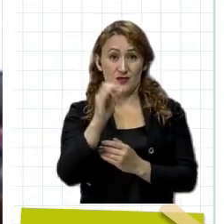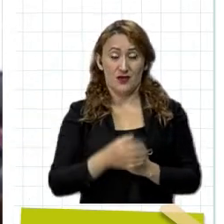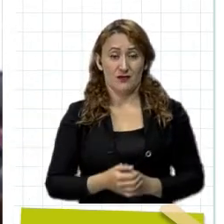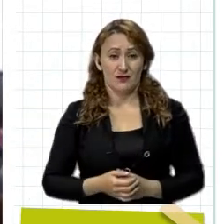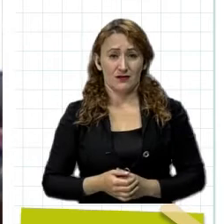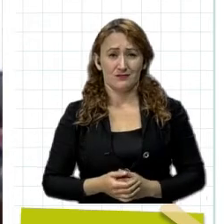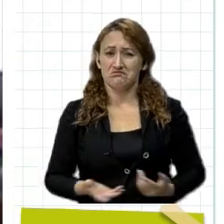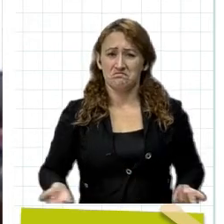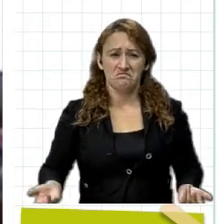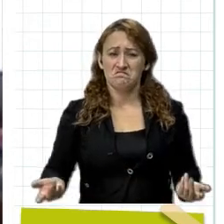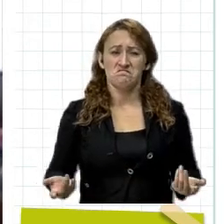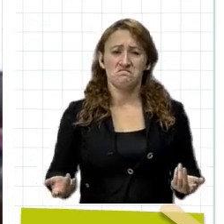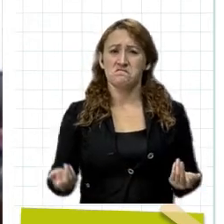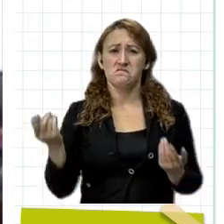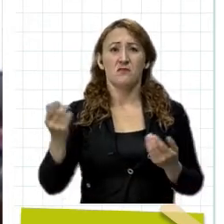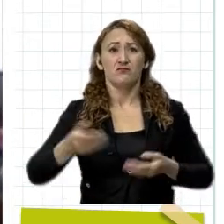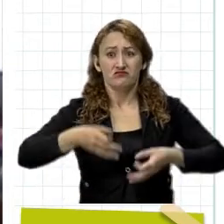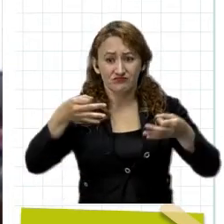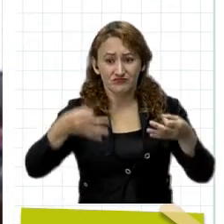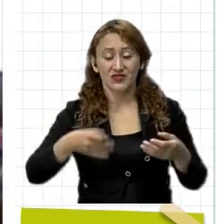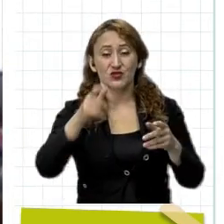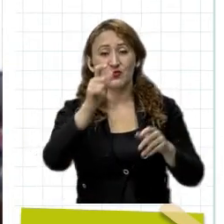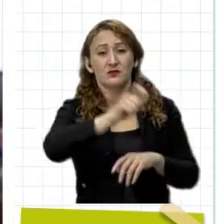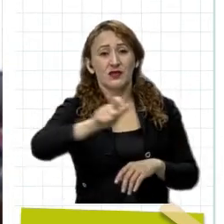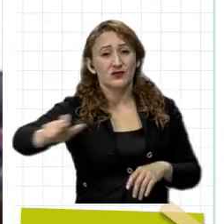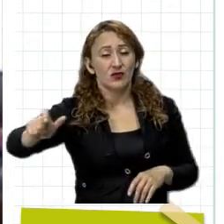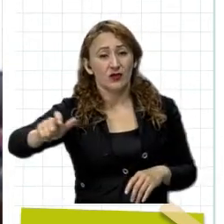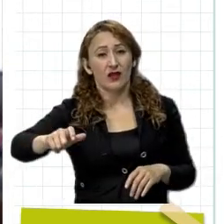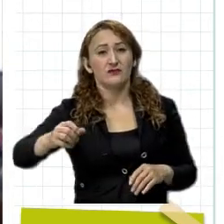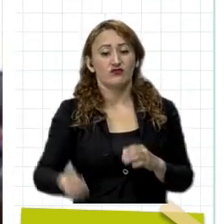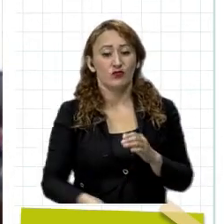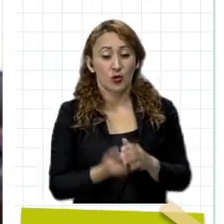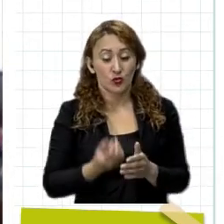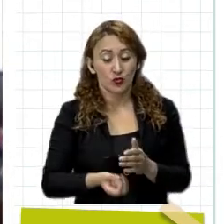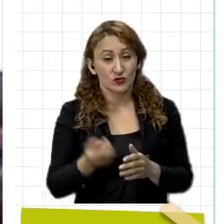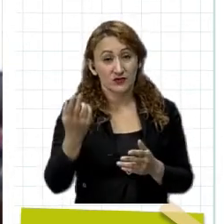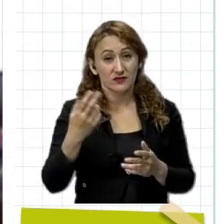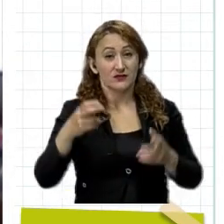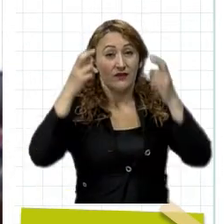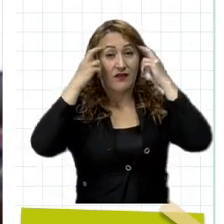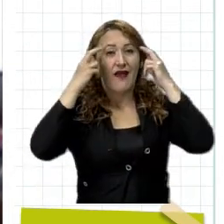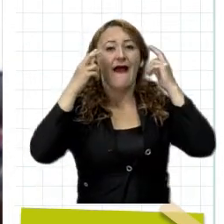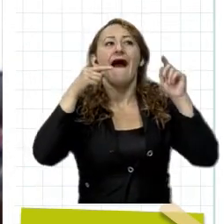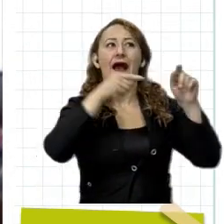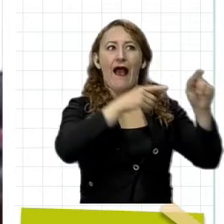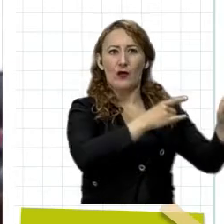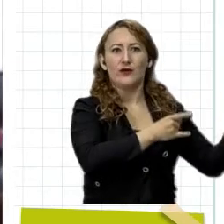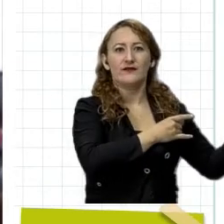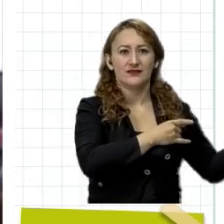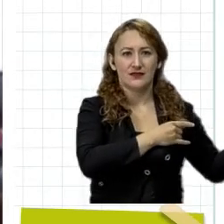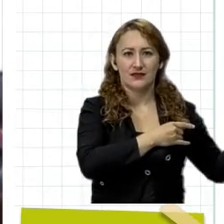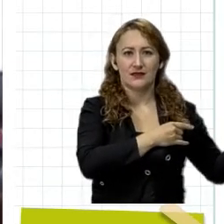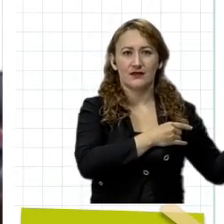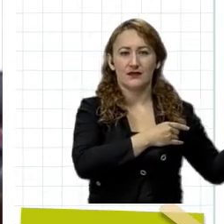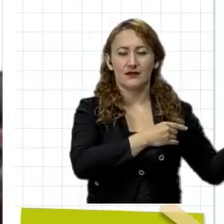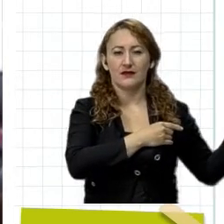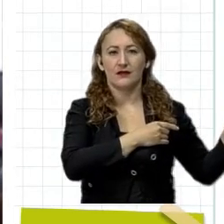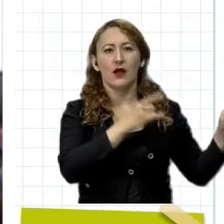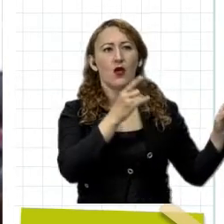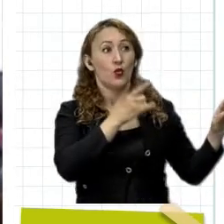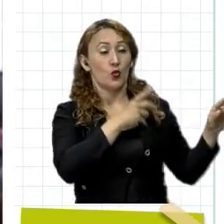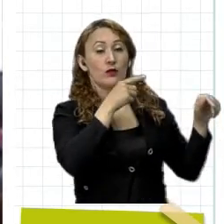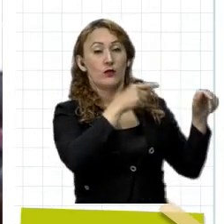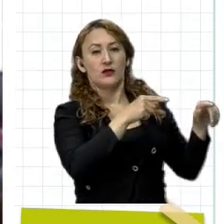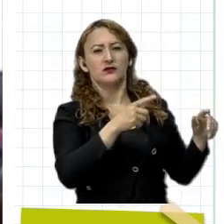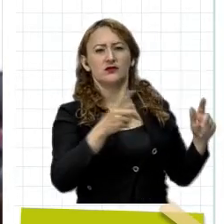seguimos presuponiendo que todos los sujetos que producen saber pertenecen al mundo universitario, que las universidades detentan el